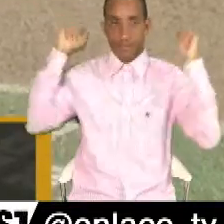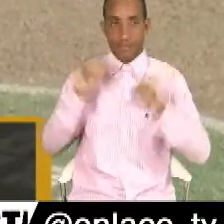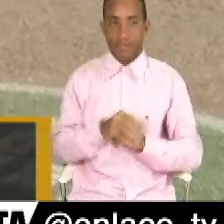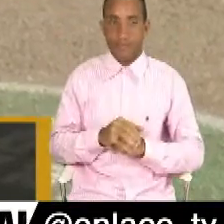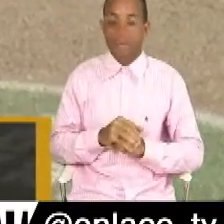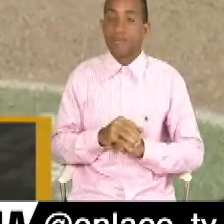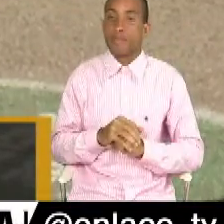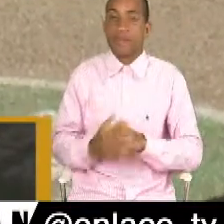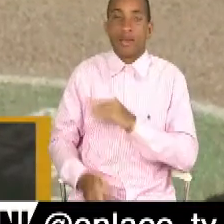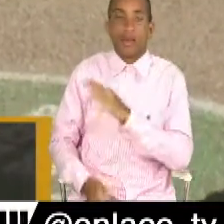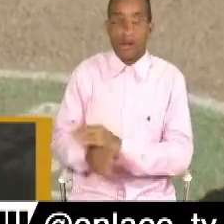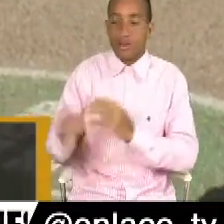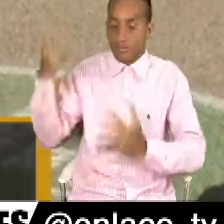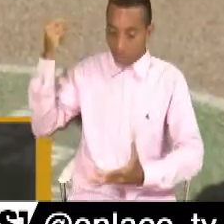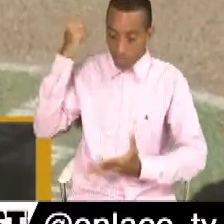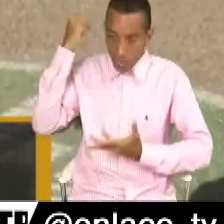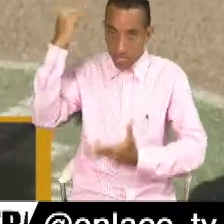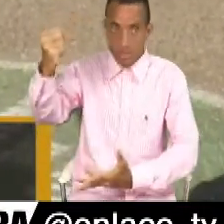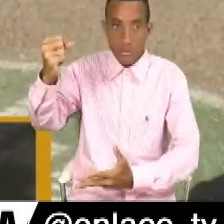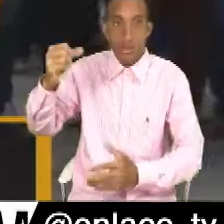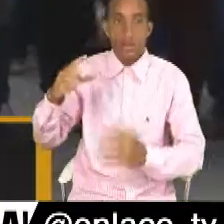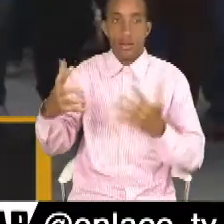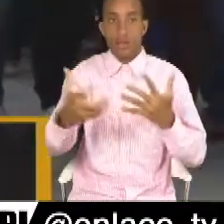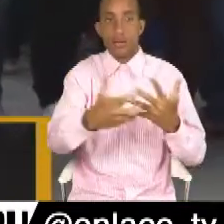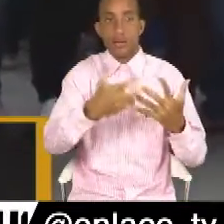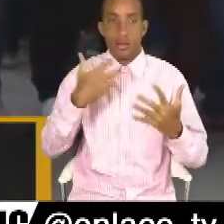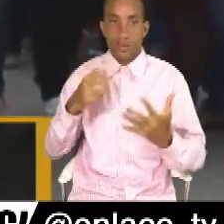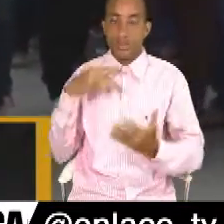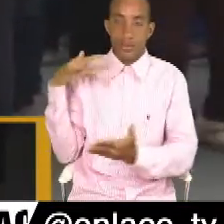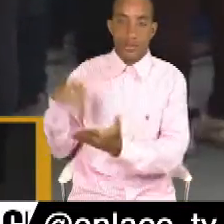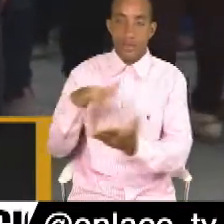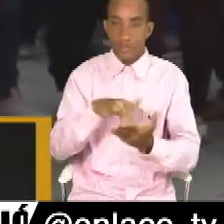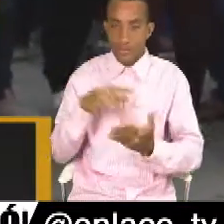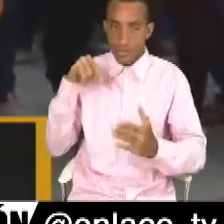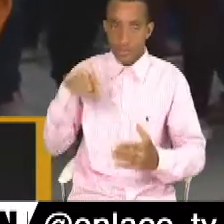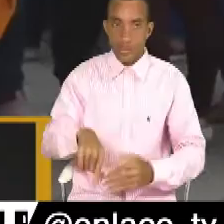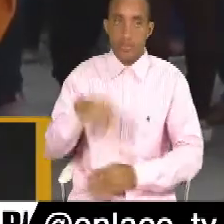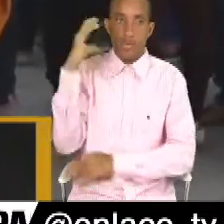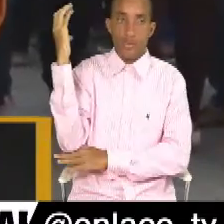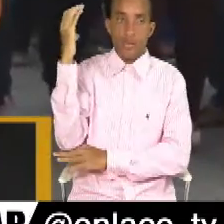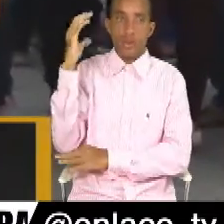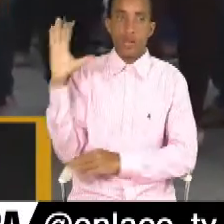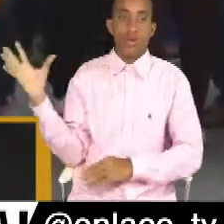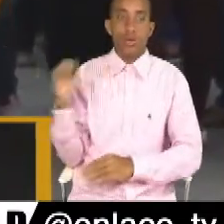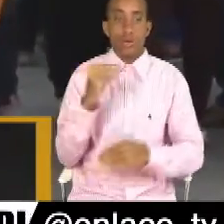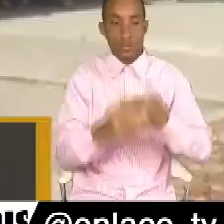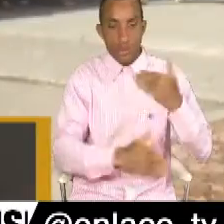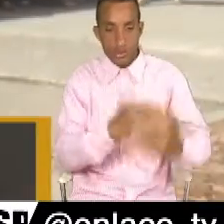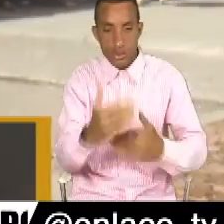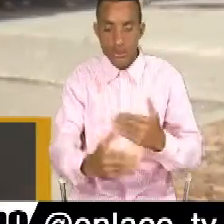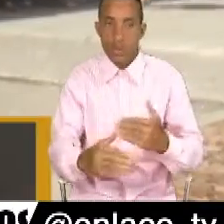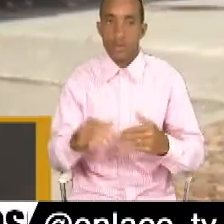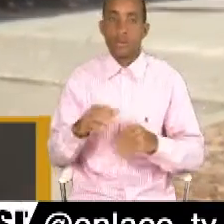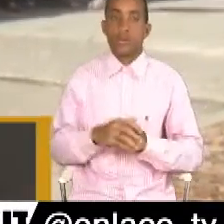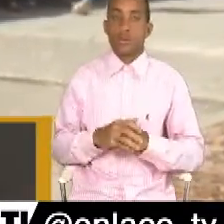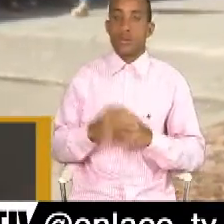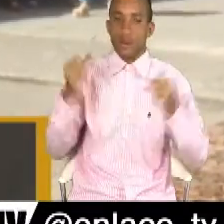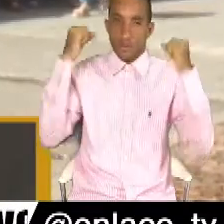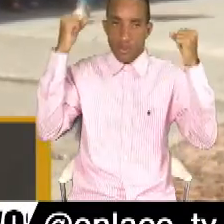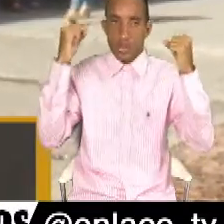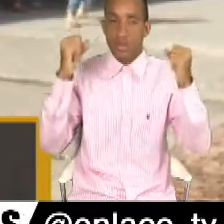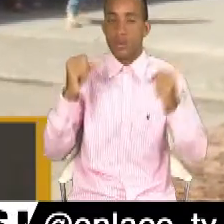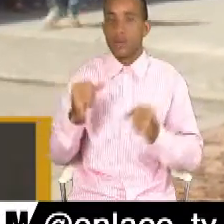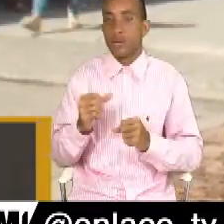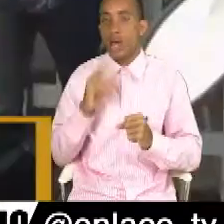la asignación de los recursos necesarios del Sistema General de Participación en Colombia. Todo proceso de paro, hay una mesa que se sienta a